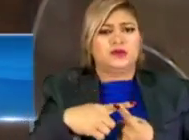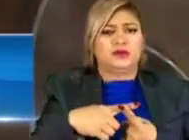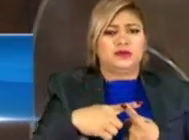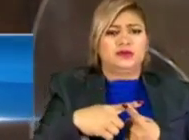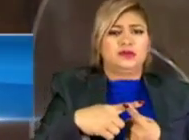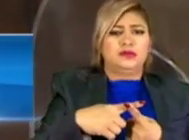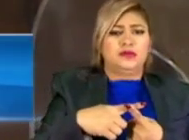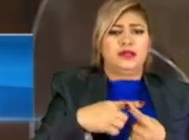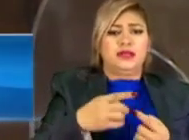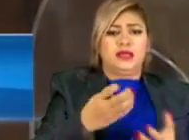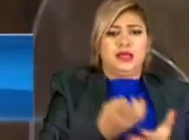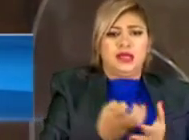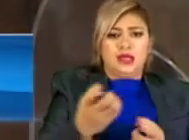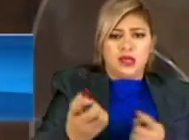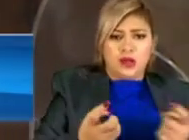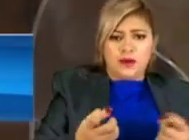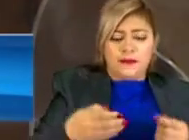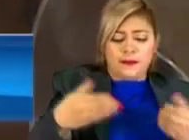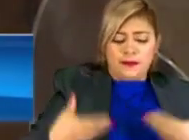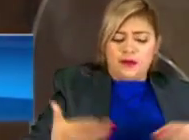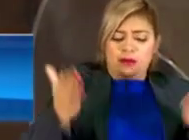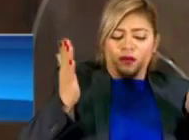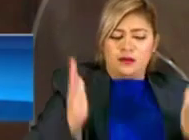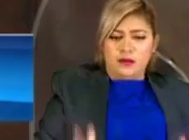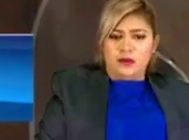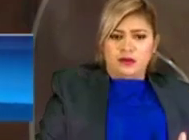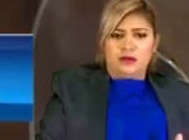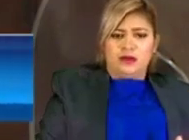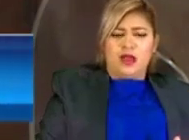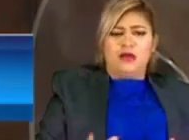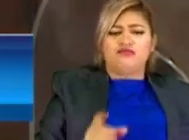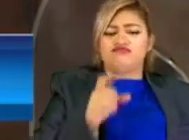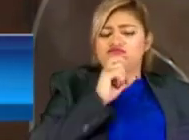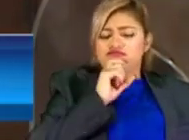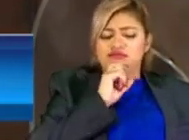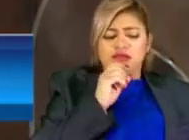manejo de la economía panameña durante la crisis económica.